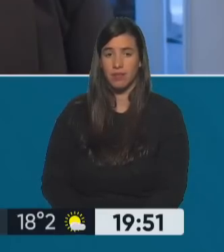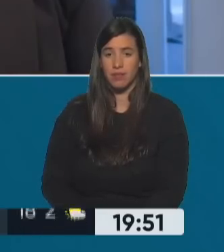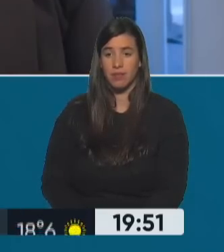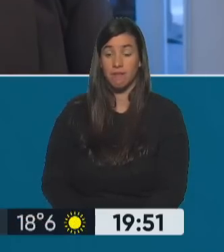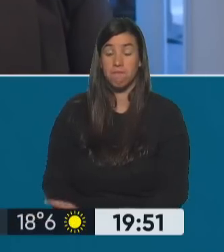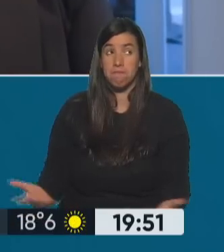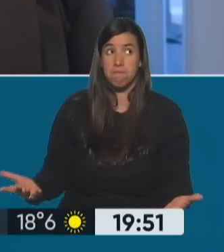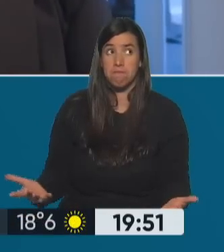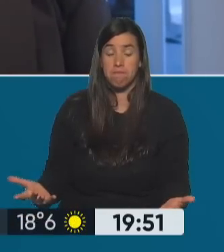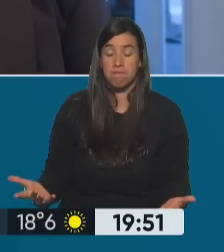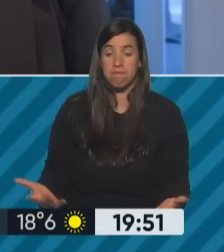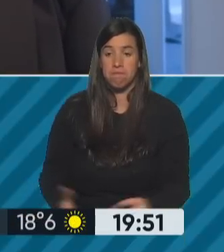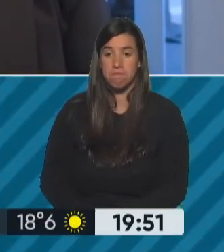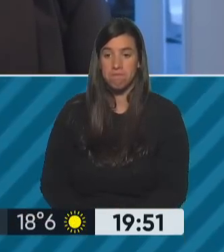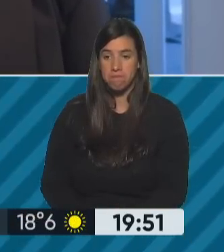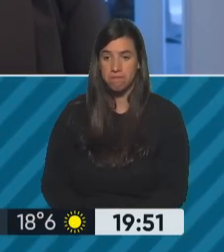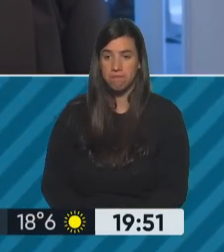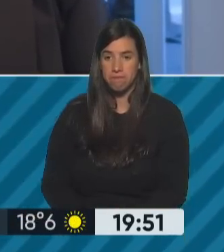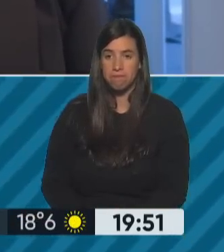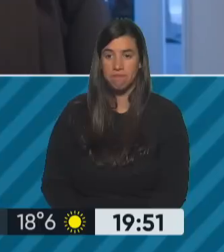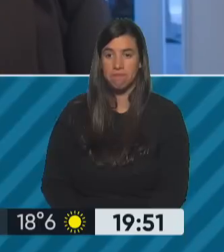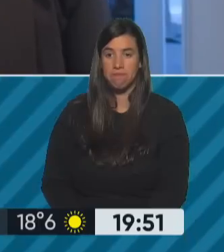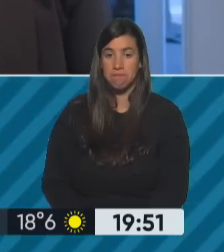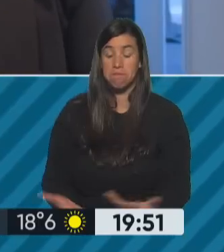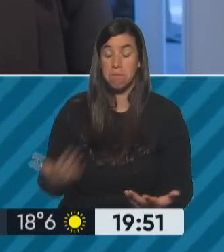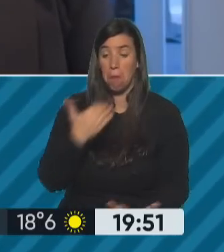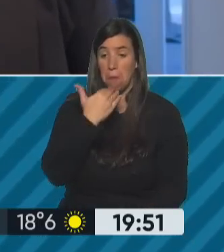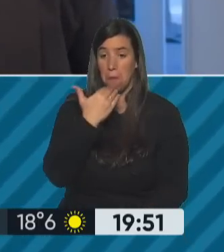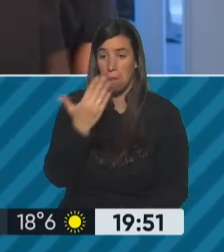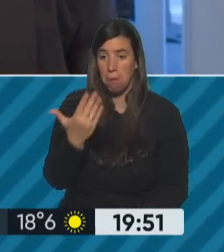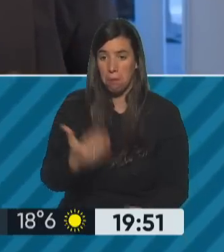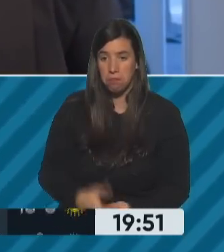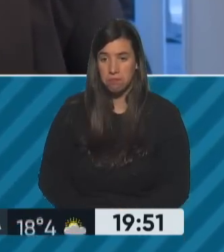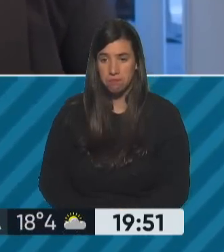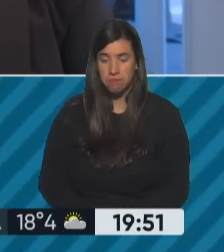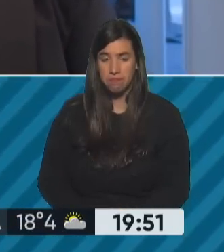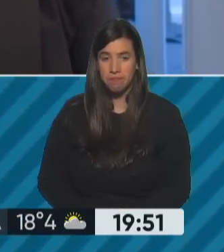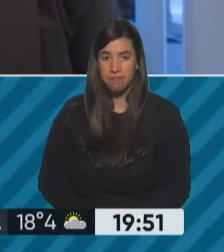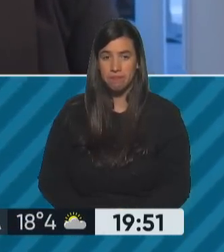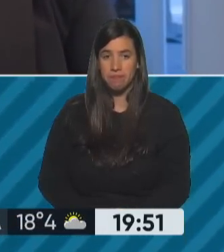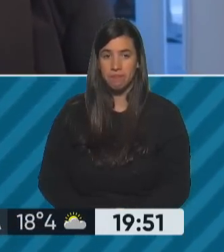¿Qué sé yo? Qué soberbia, ¿no? Pero, ¿qué sé yo? Además, esto de...